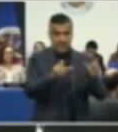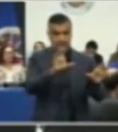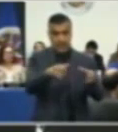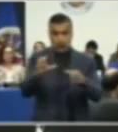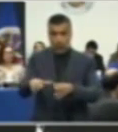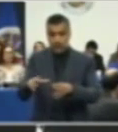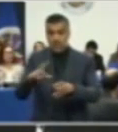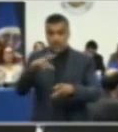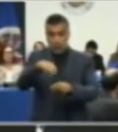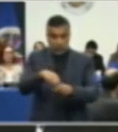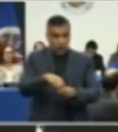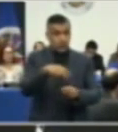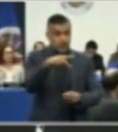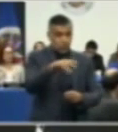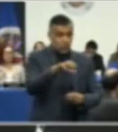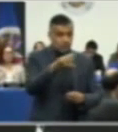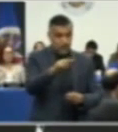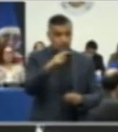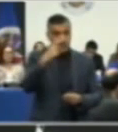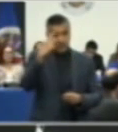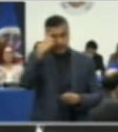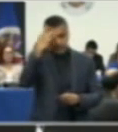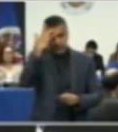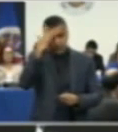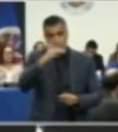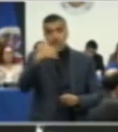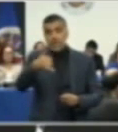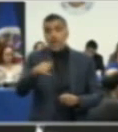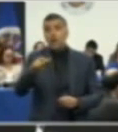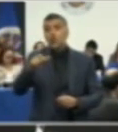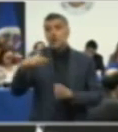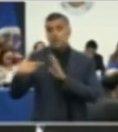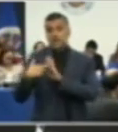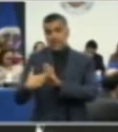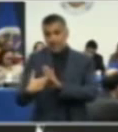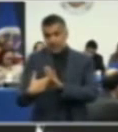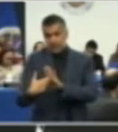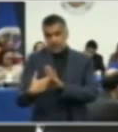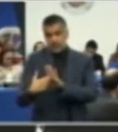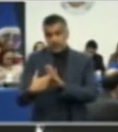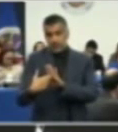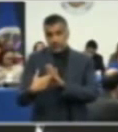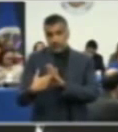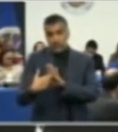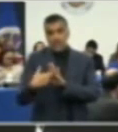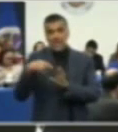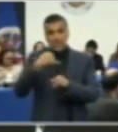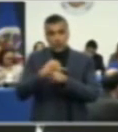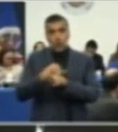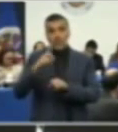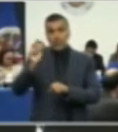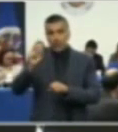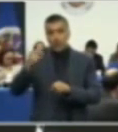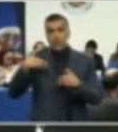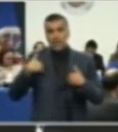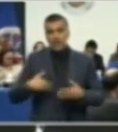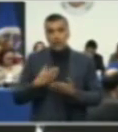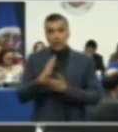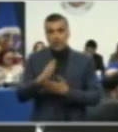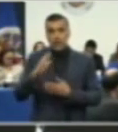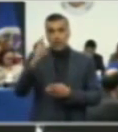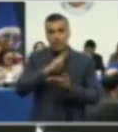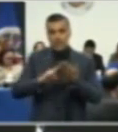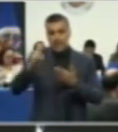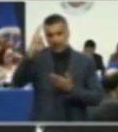en toda la temática de las personas con discapacidad mental e intelectual y también a los representantes del Instituto de Democracia y Derechos Humanos de la Universidad